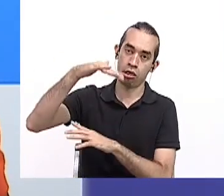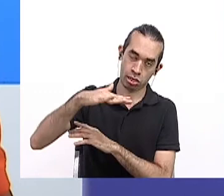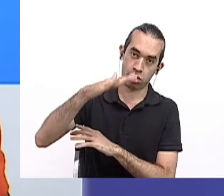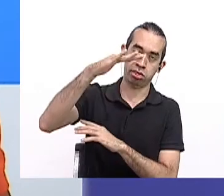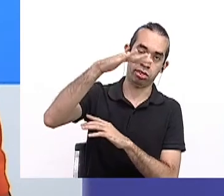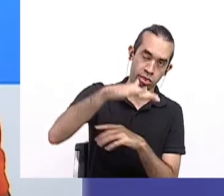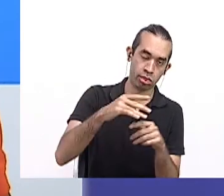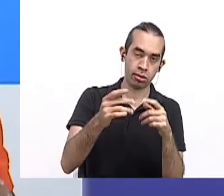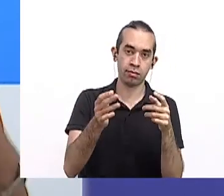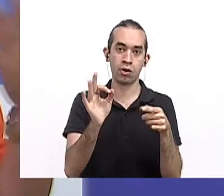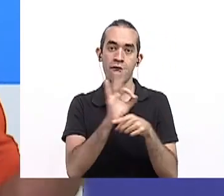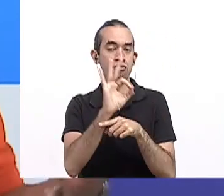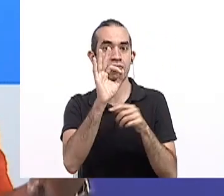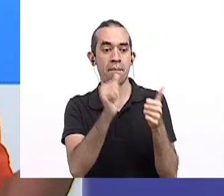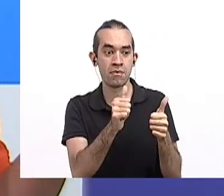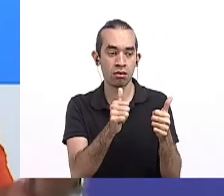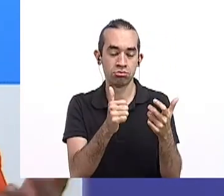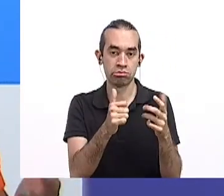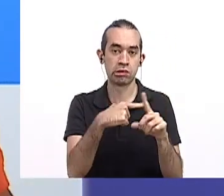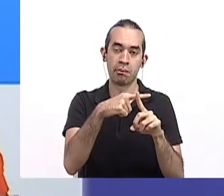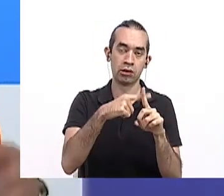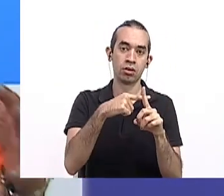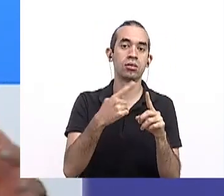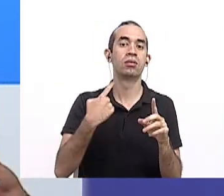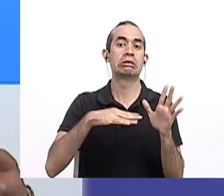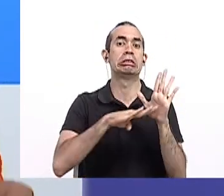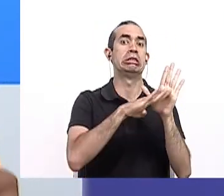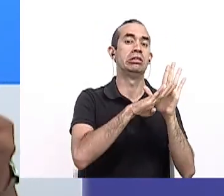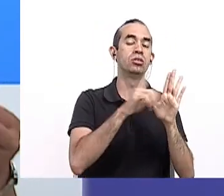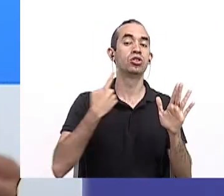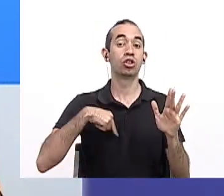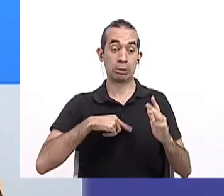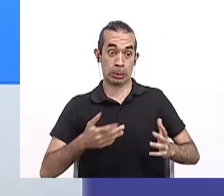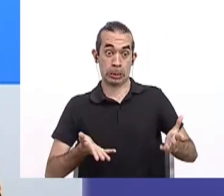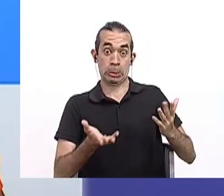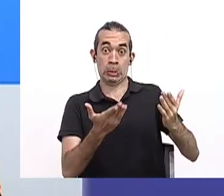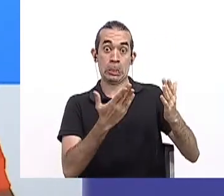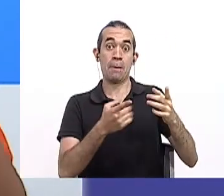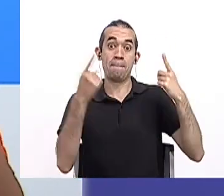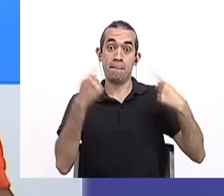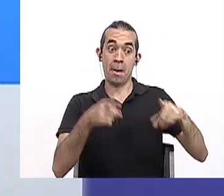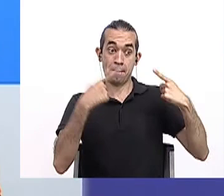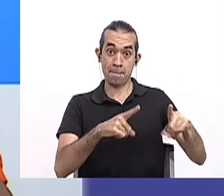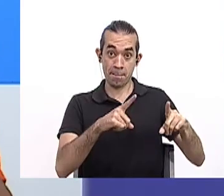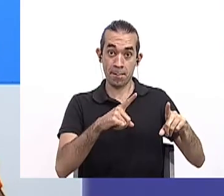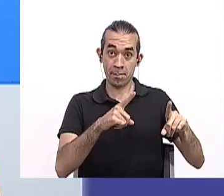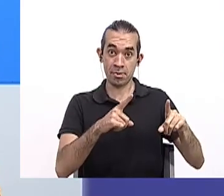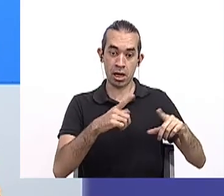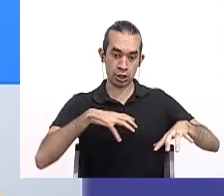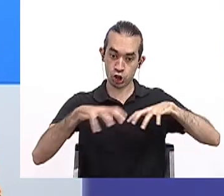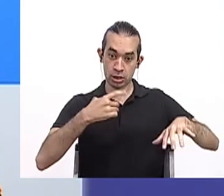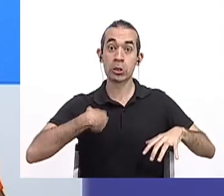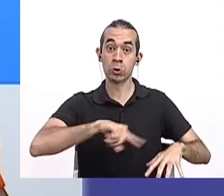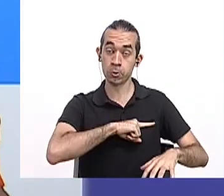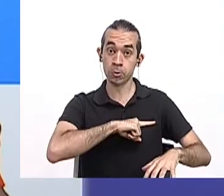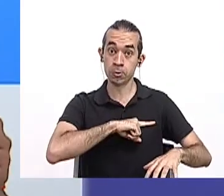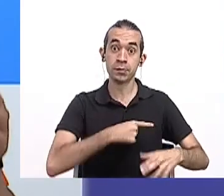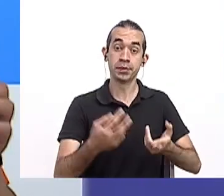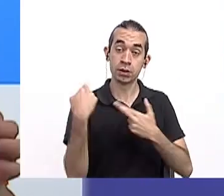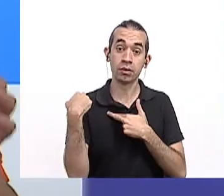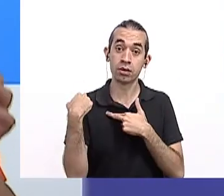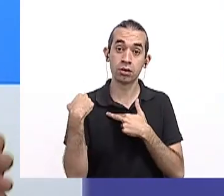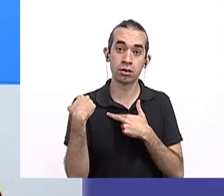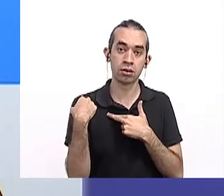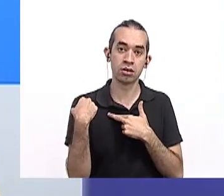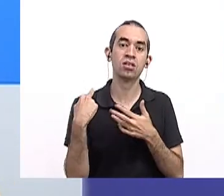sin embargo si nosotros seguimos provocando las consecuencias que hacemos con nuestras acciones vamos